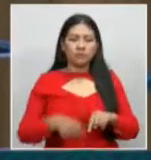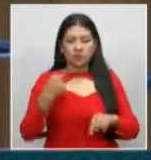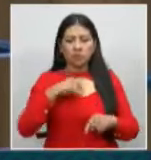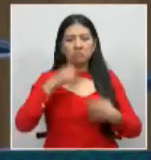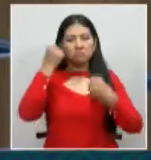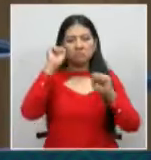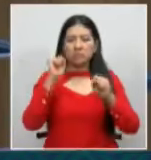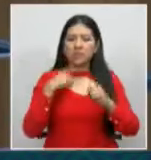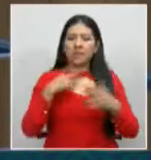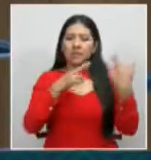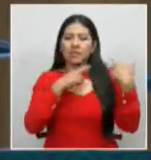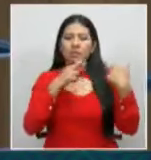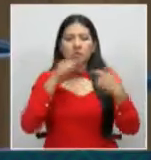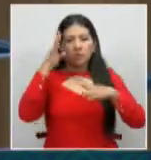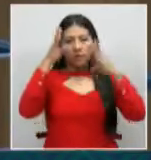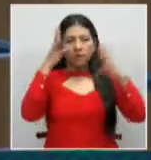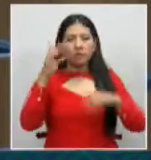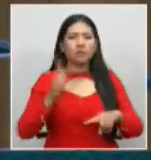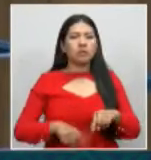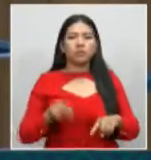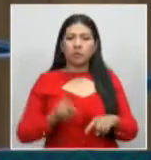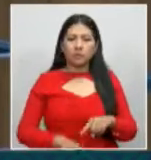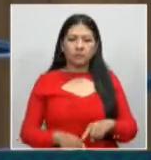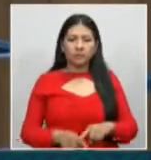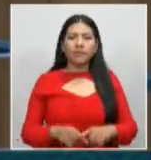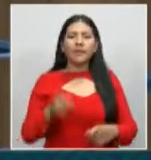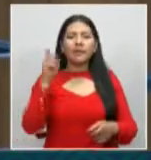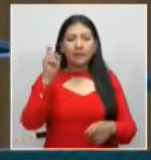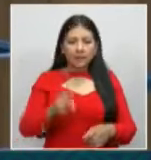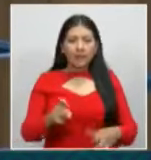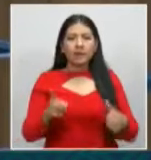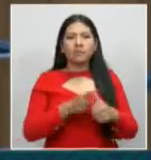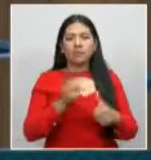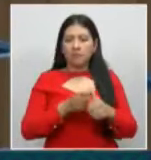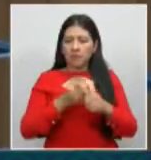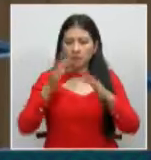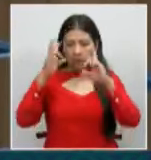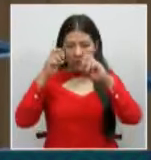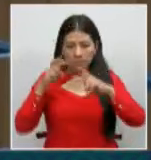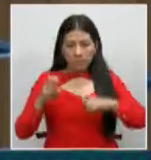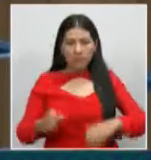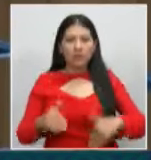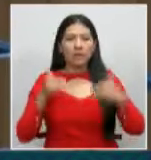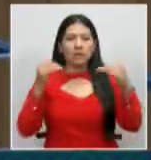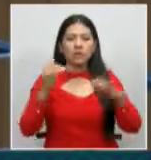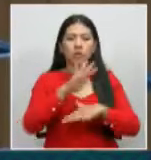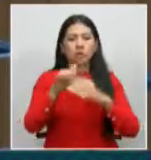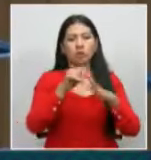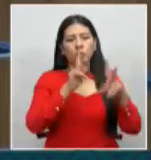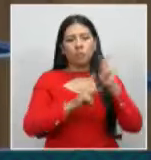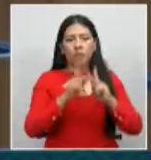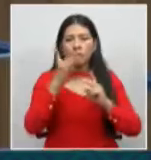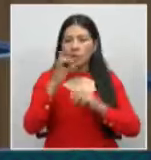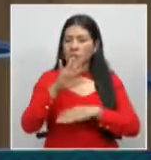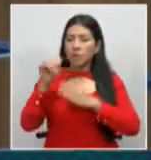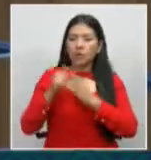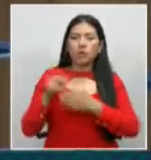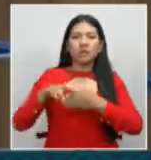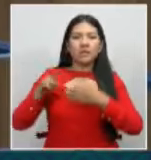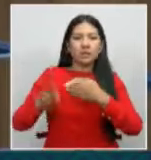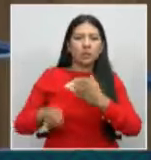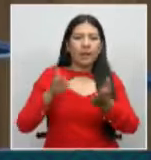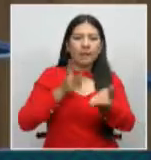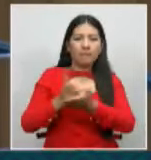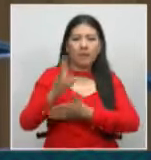sobre supuestos. Nosotros tenemos que investigar y dar a conocer al pueblo boliviano sobre los elementos técnicos y científicos que vaya